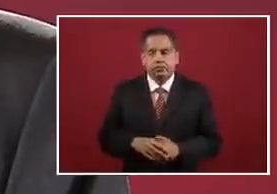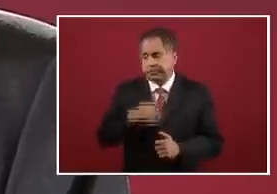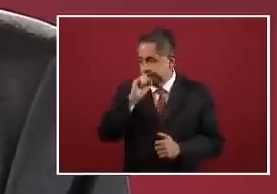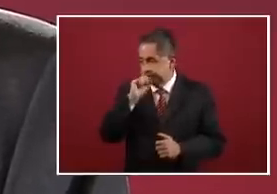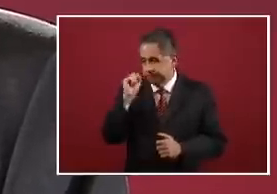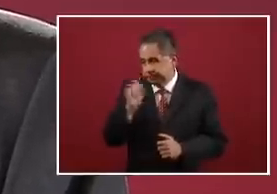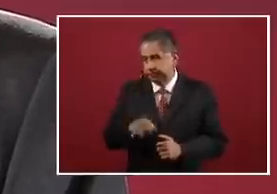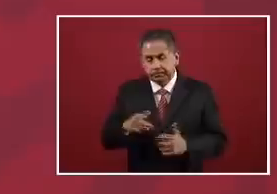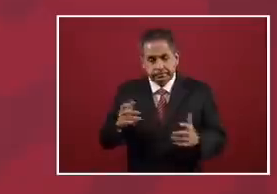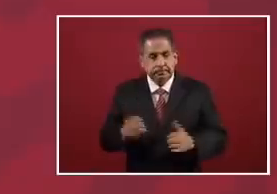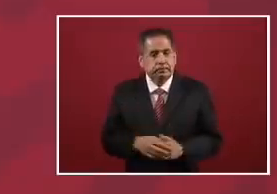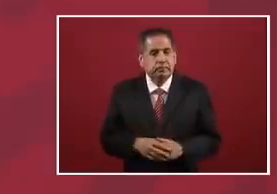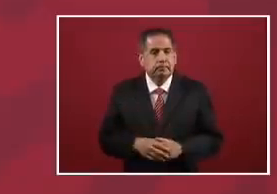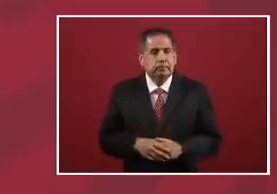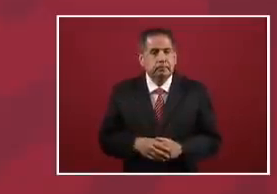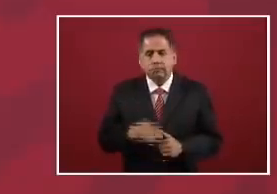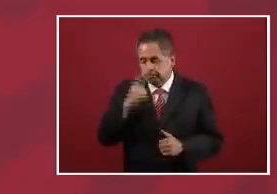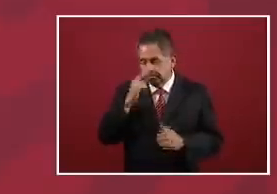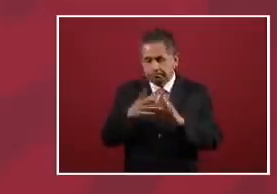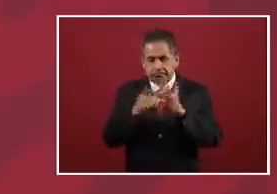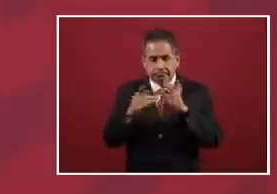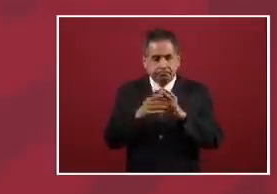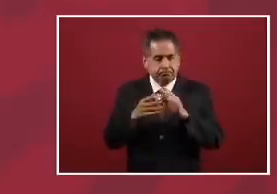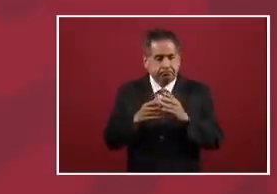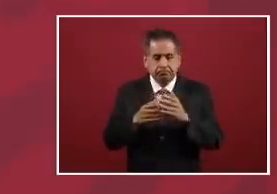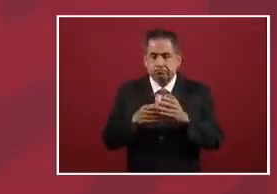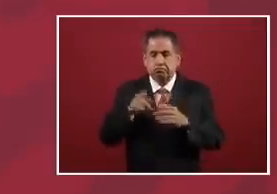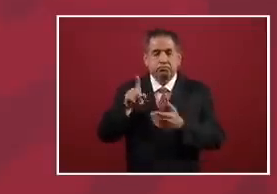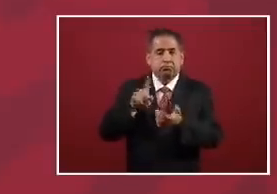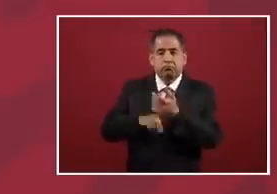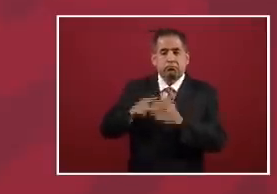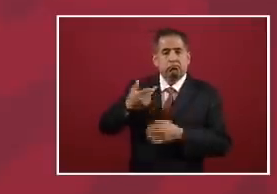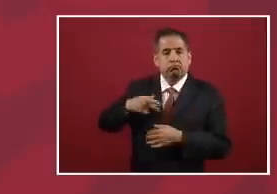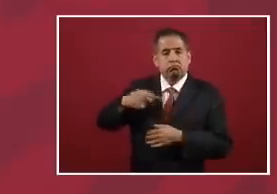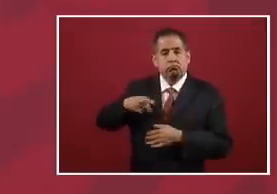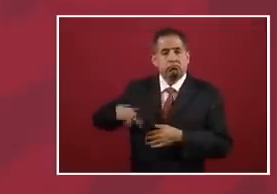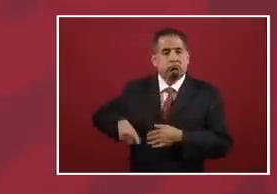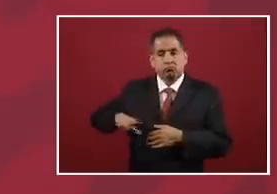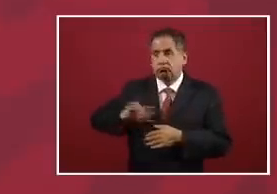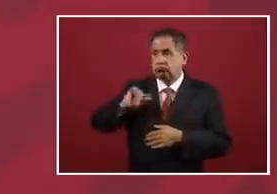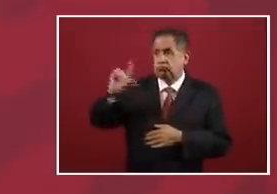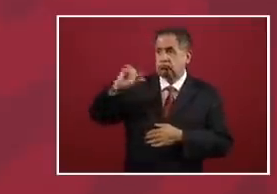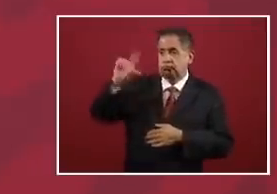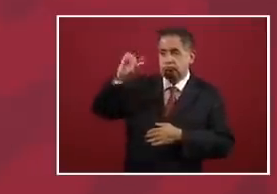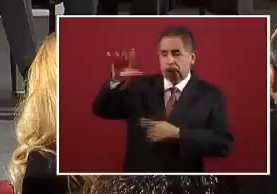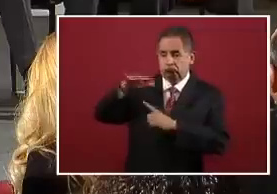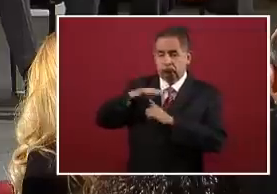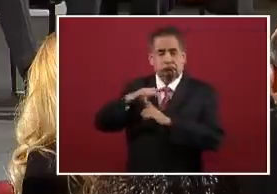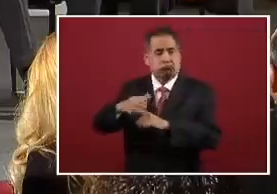También para el servicio de altos funcionarios públicos.